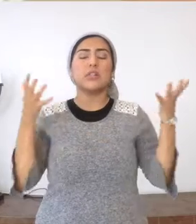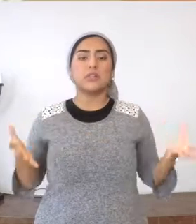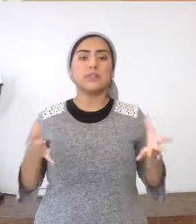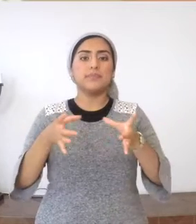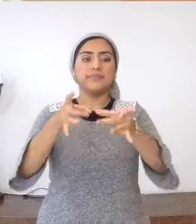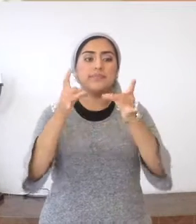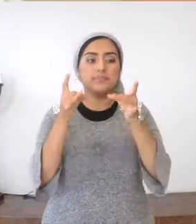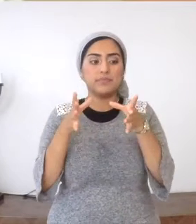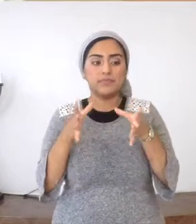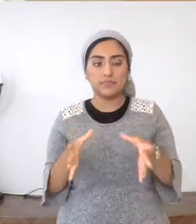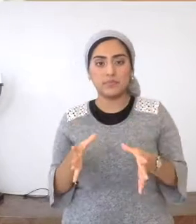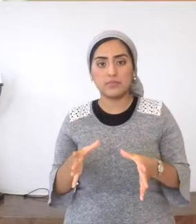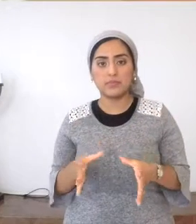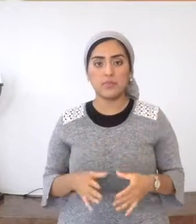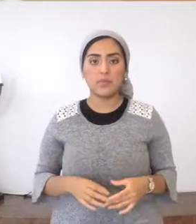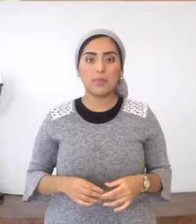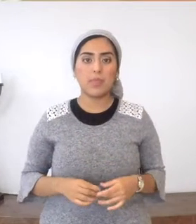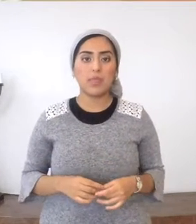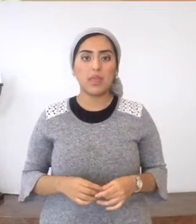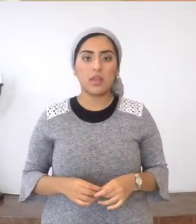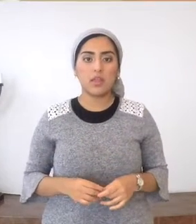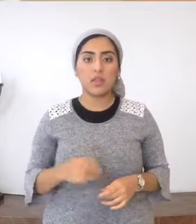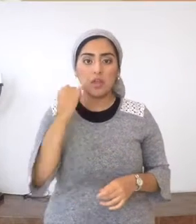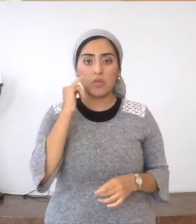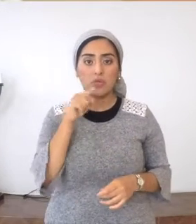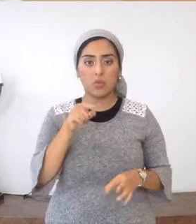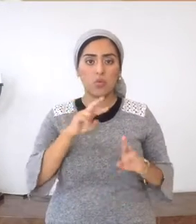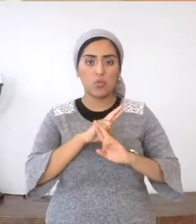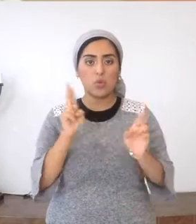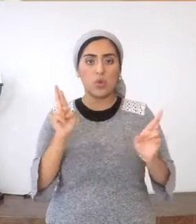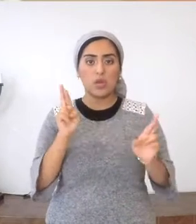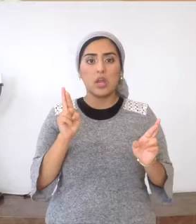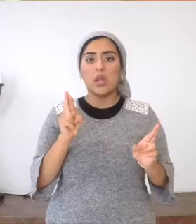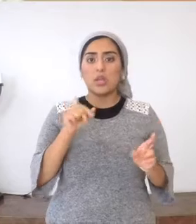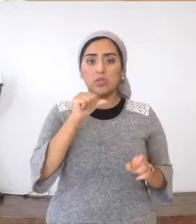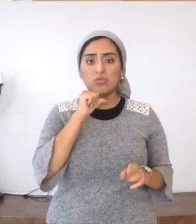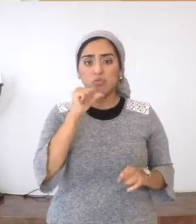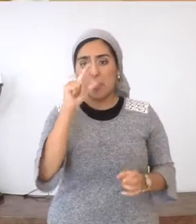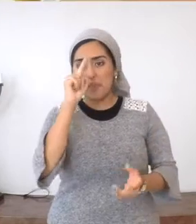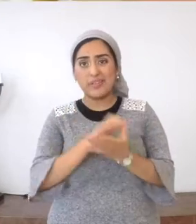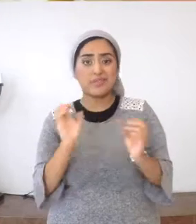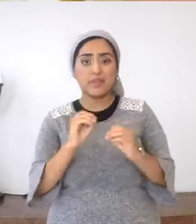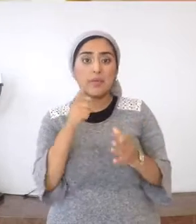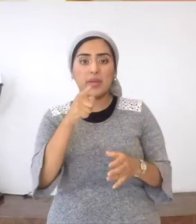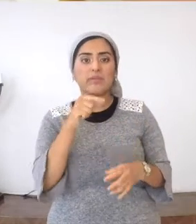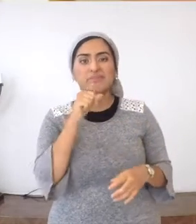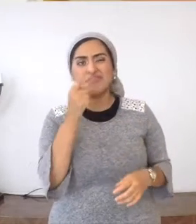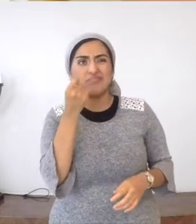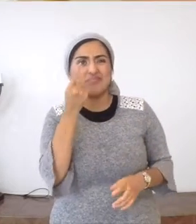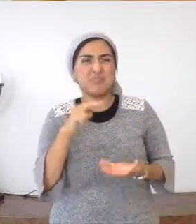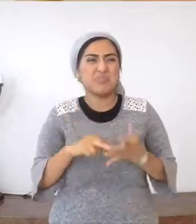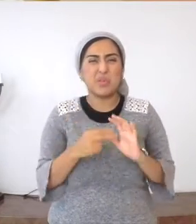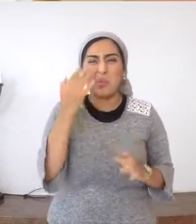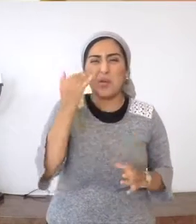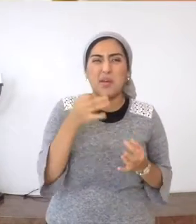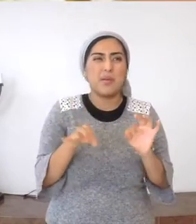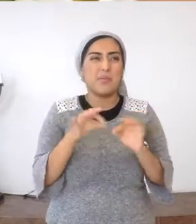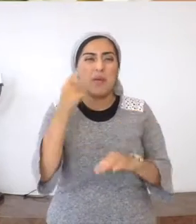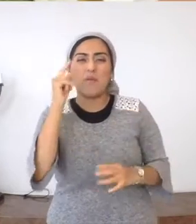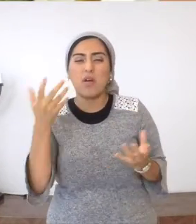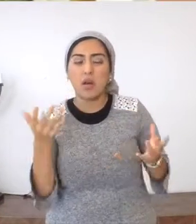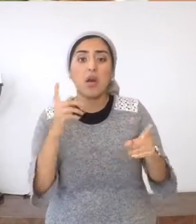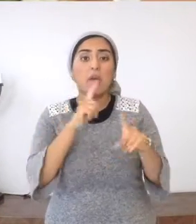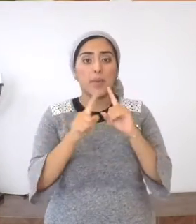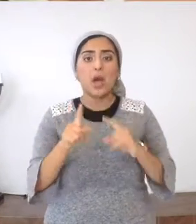de YouTube Shalom 132 Es una verdadera Abominación Si tú tienes ya Medio cauterizada Tu